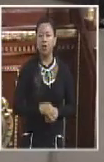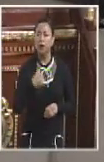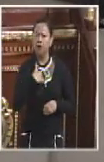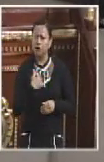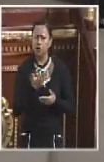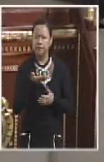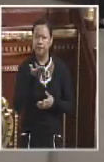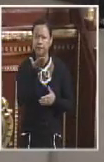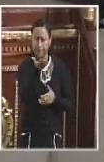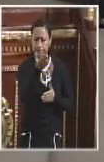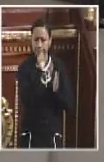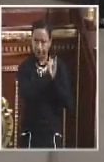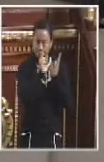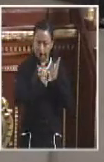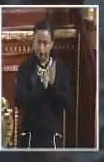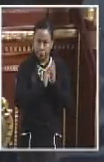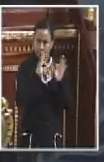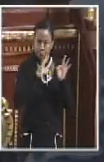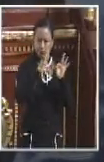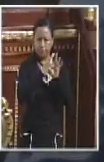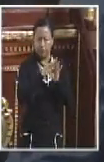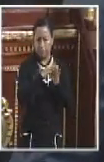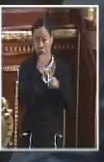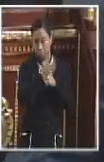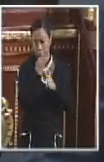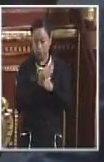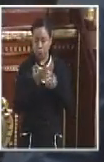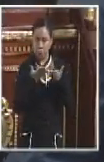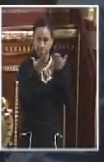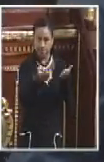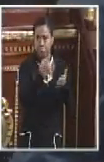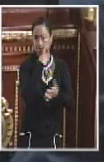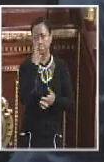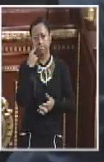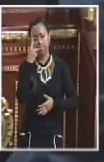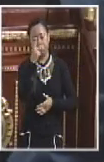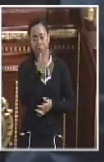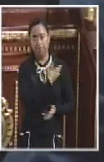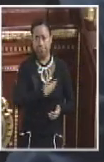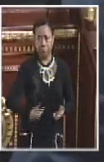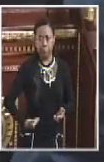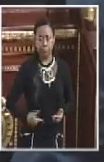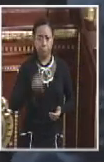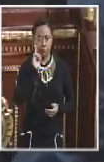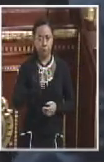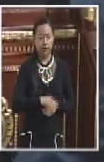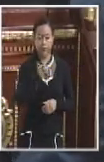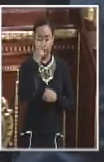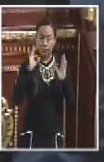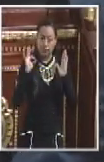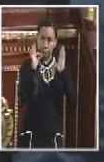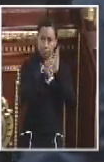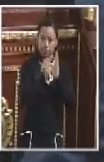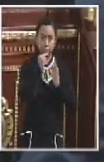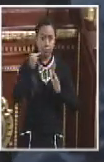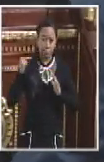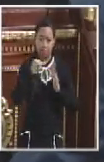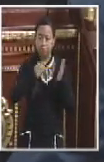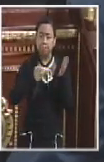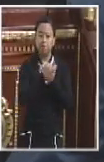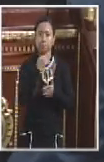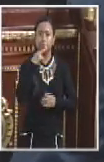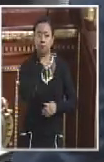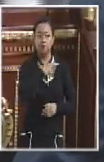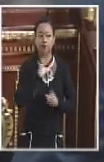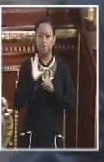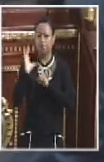puntual que estaríamos poniendo a consideración de la Presidencia es que el punto no se turne de urgente y obvia resolución